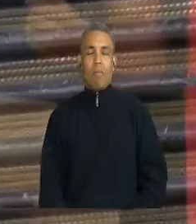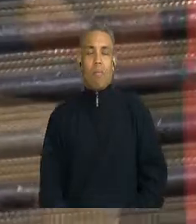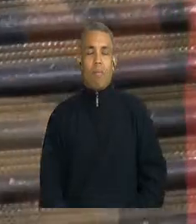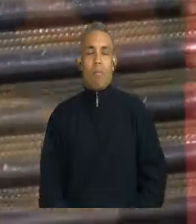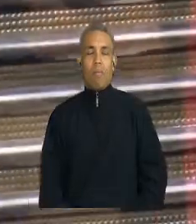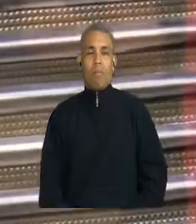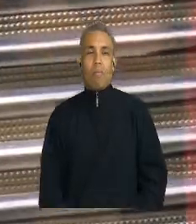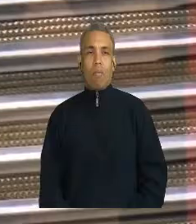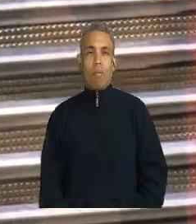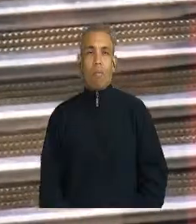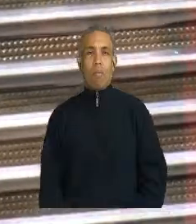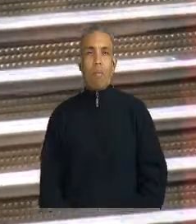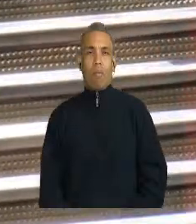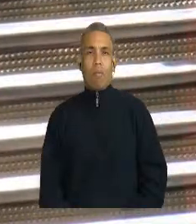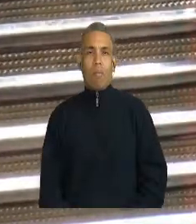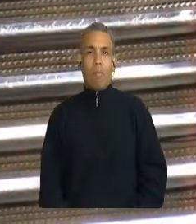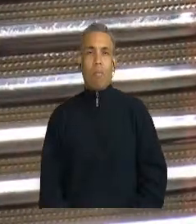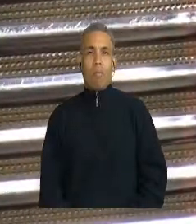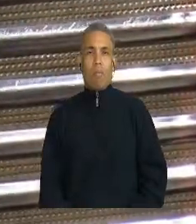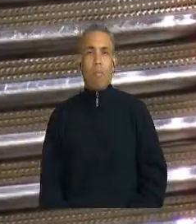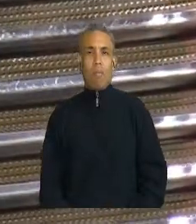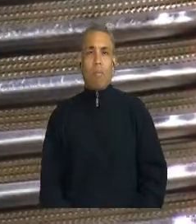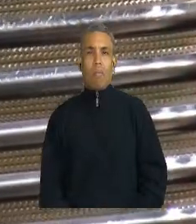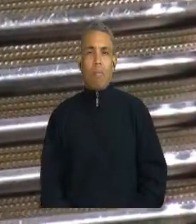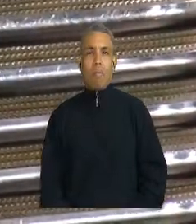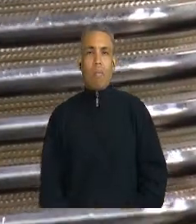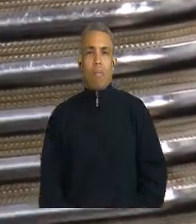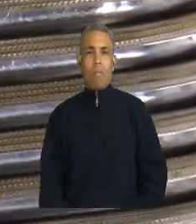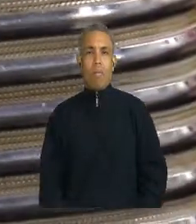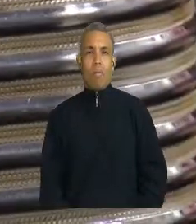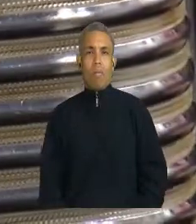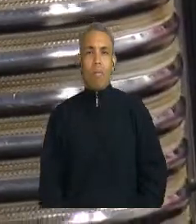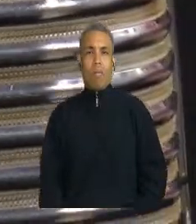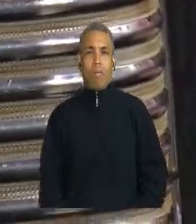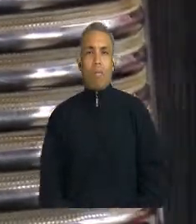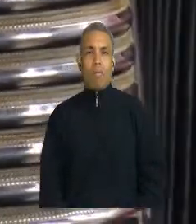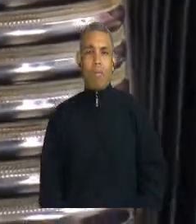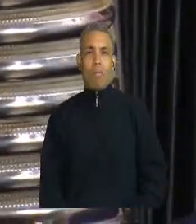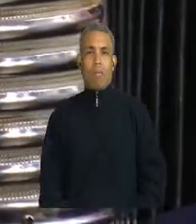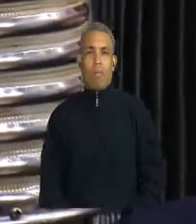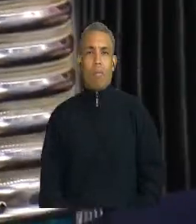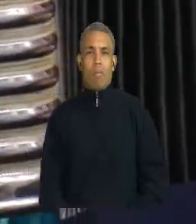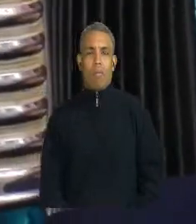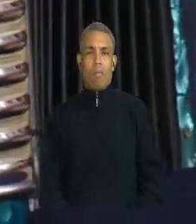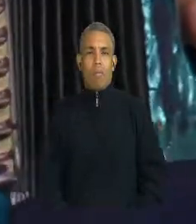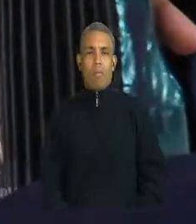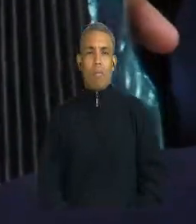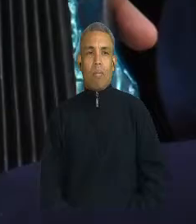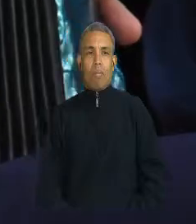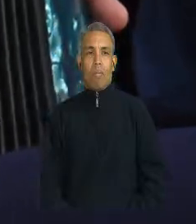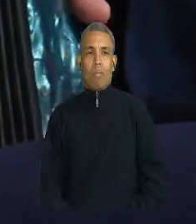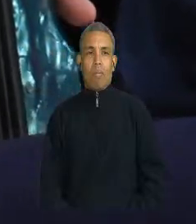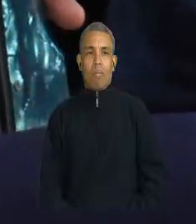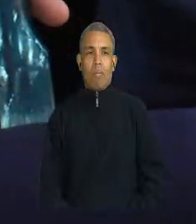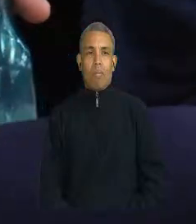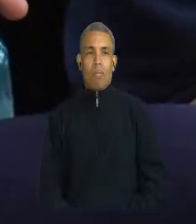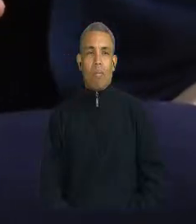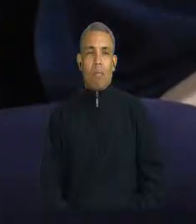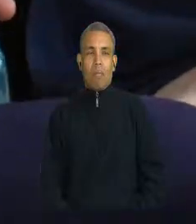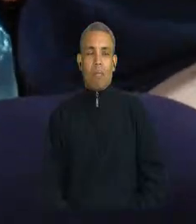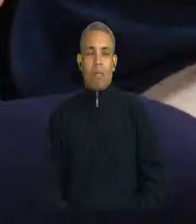Dame un besito, te lo pido, mi amor. Dame un besito pa' sentirte